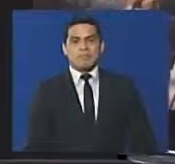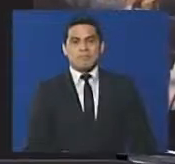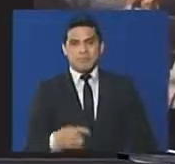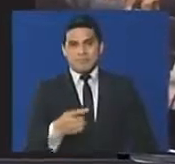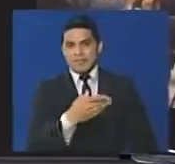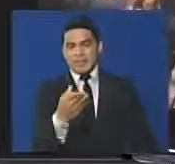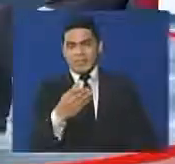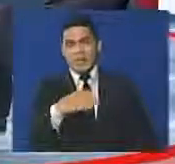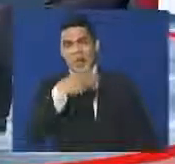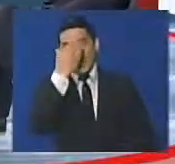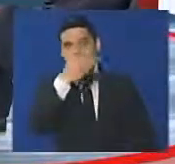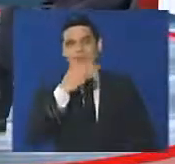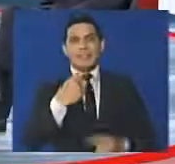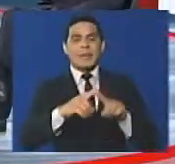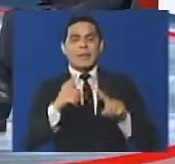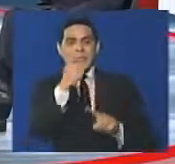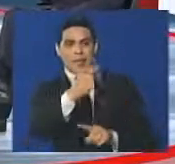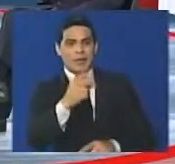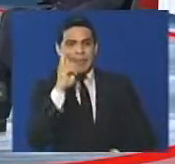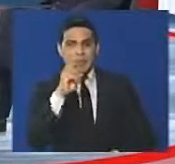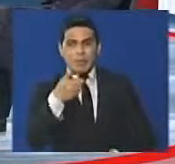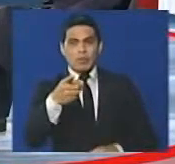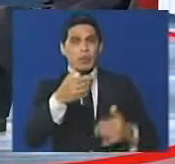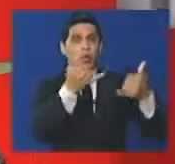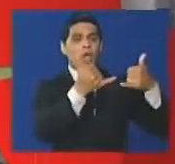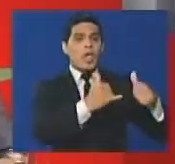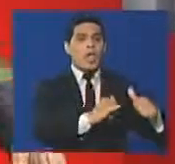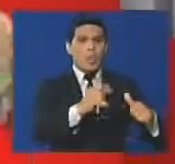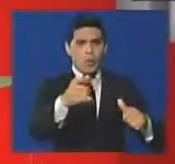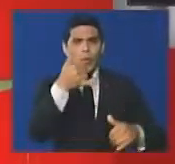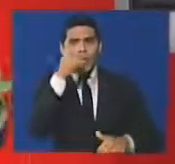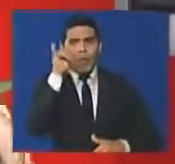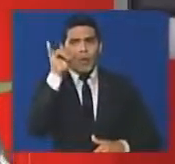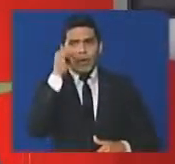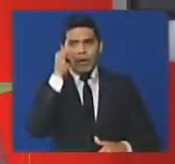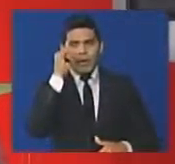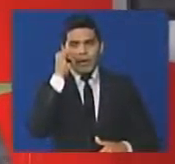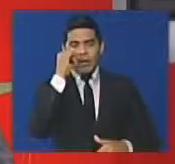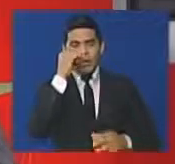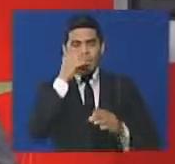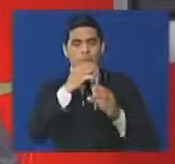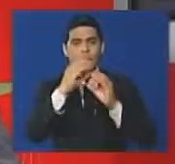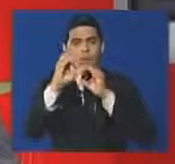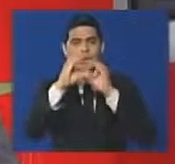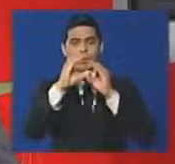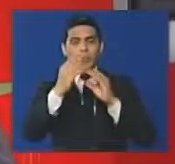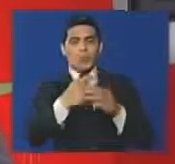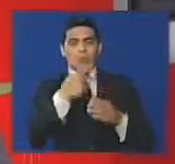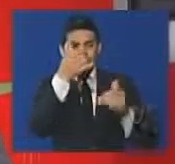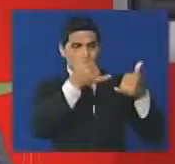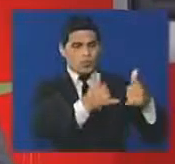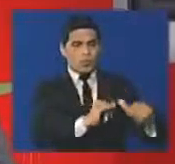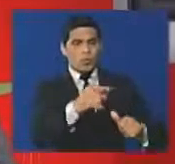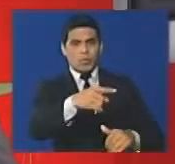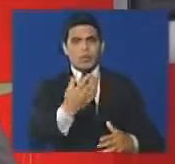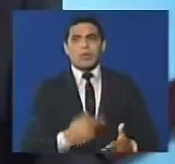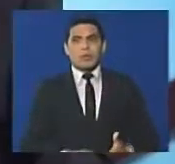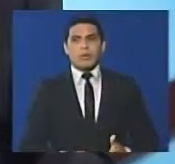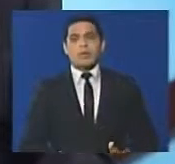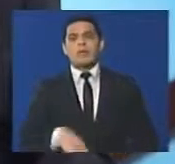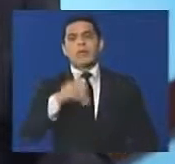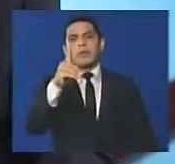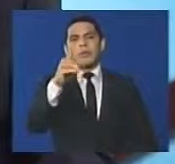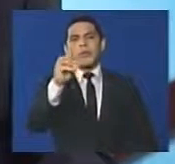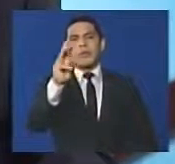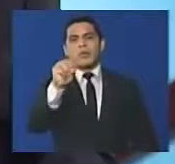Ustedes son los que cantan. Ay, pero ahí tenía a su hijo tocando. Sí, señor. El trombonista. Sí, señor. Este es Domingo Payuca,